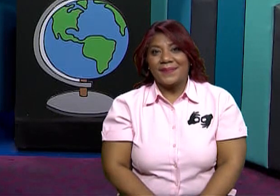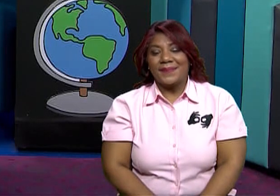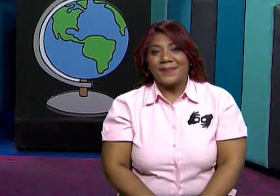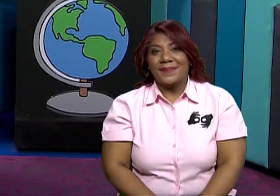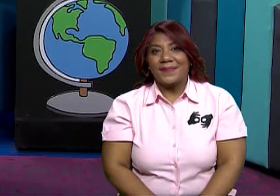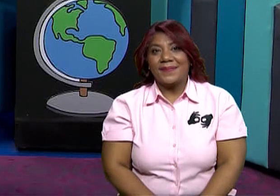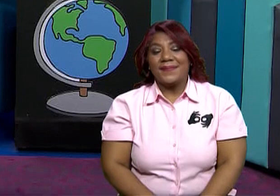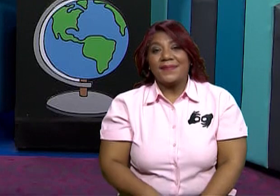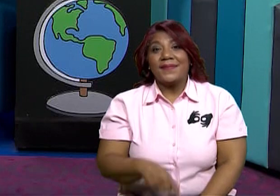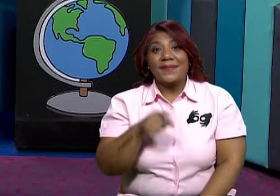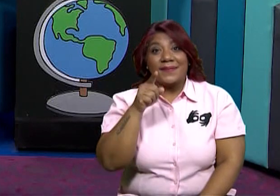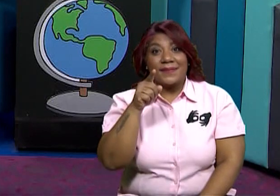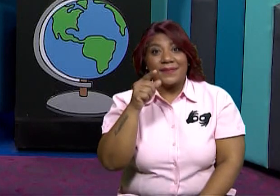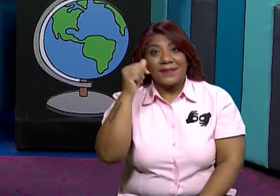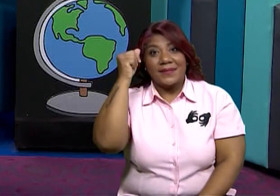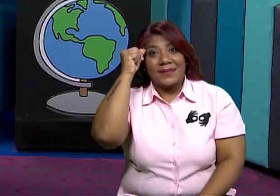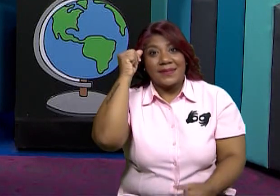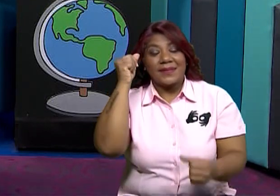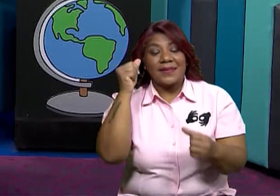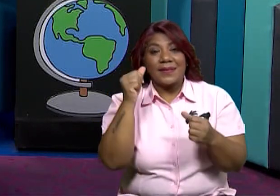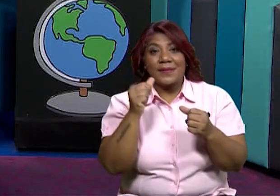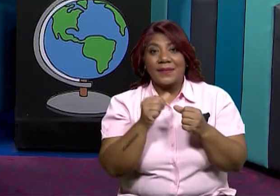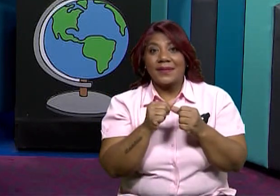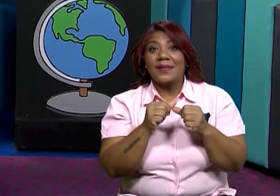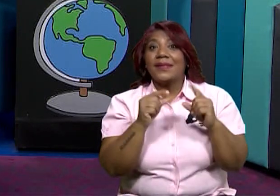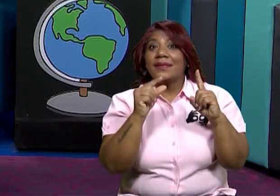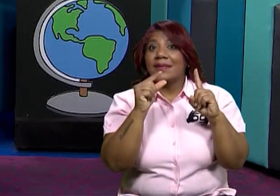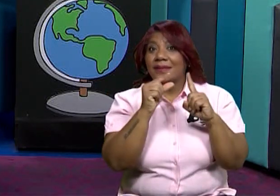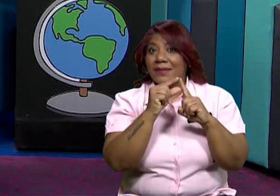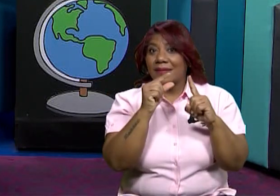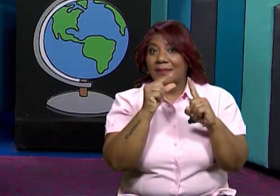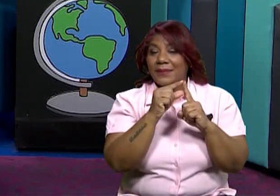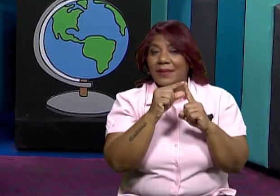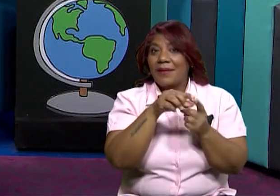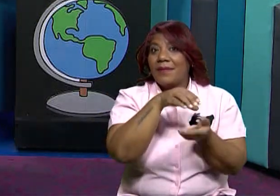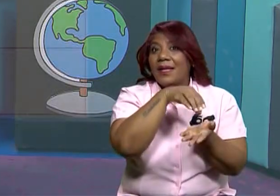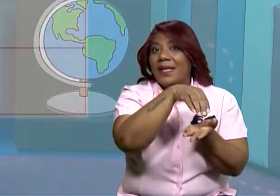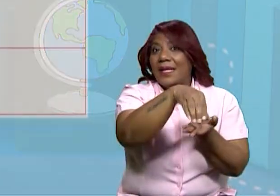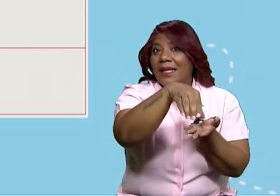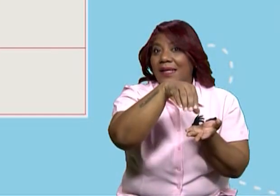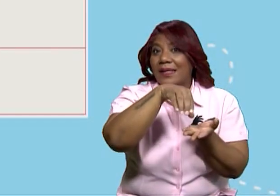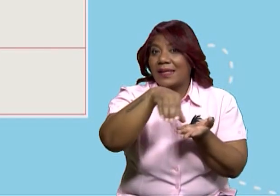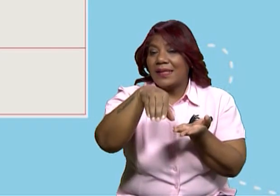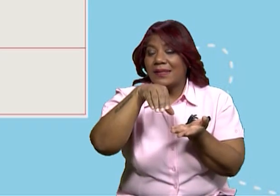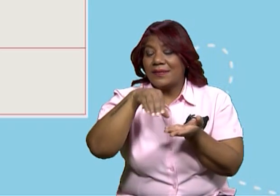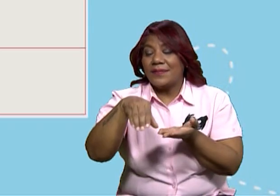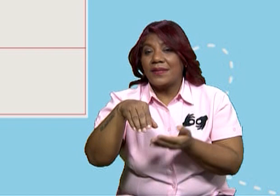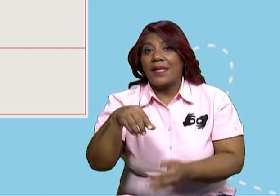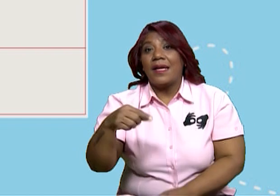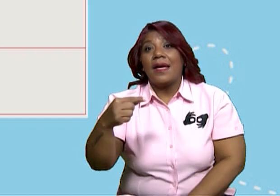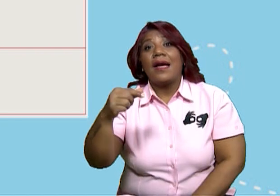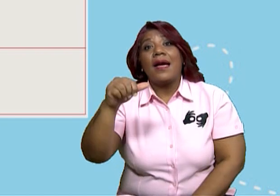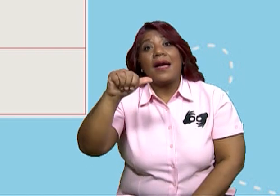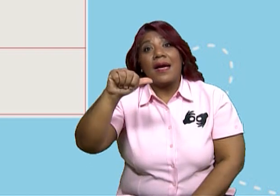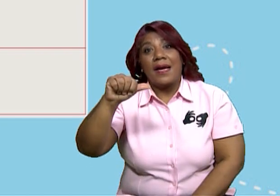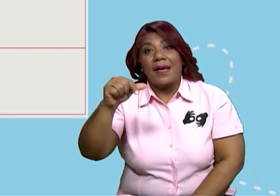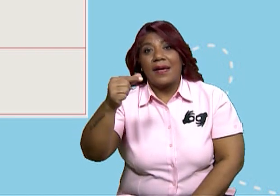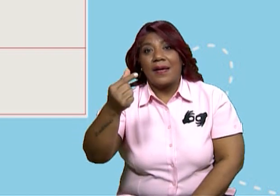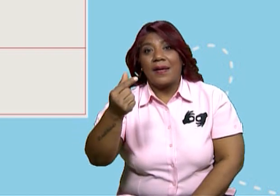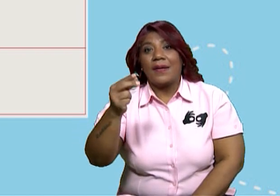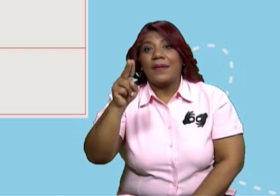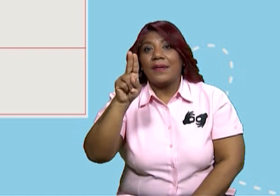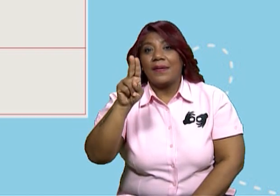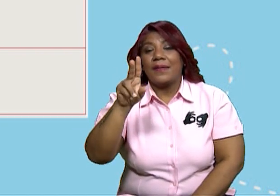ahora recordando el tema de las palabras. ¿Recuerdan las palabras según su acento? La sílaba tónica se clasifican en